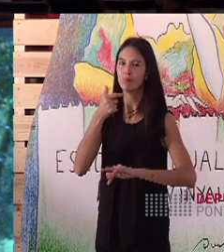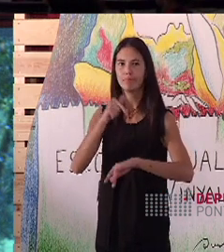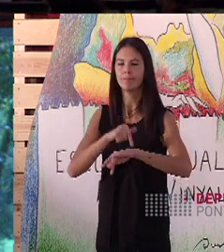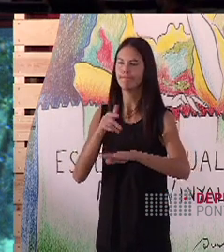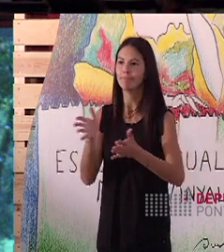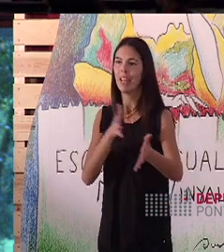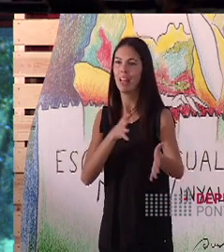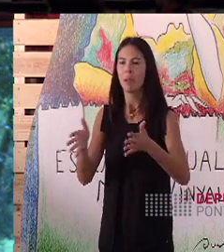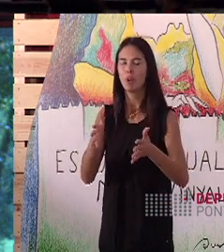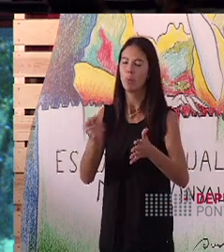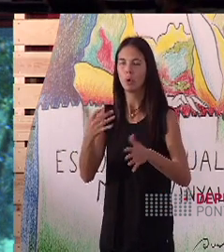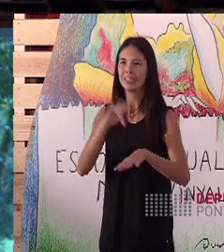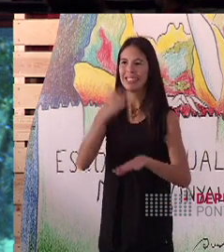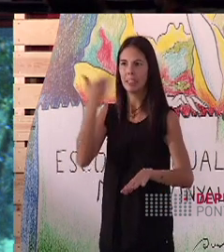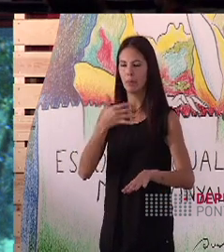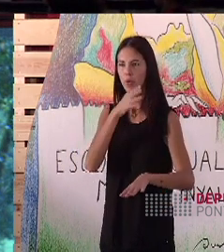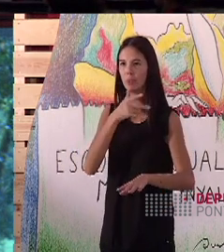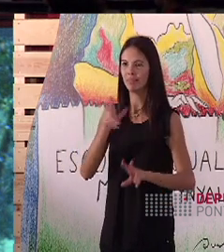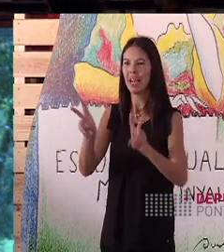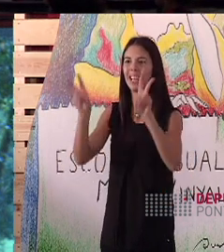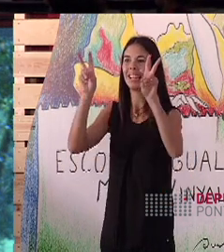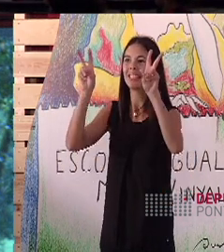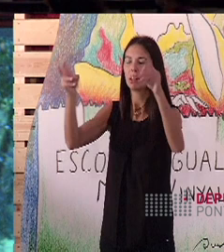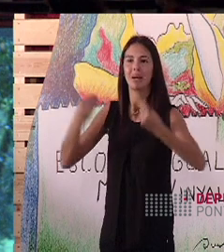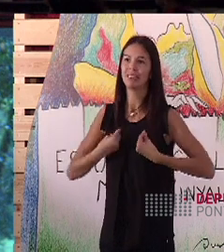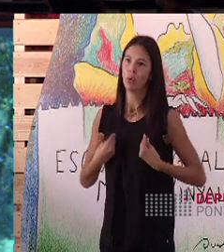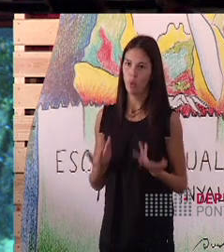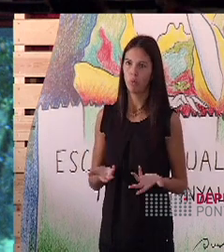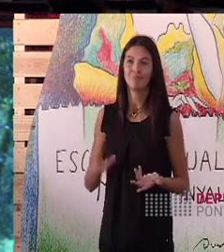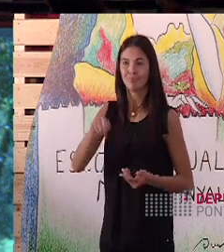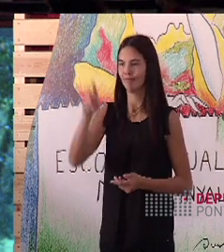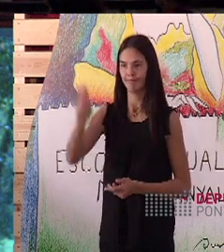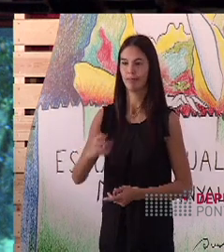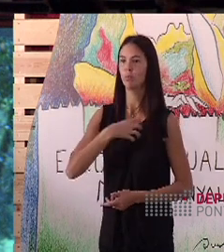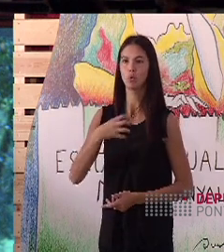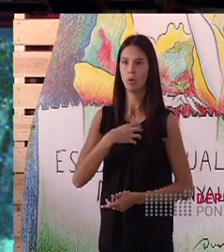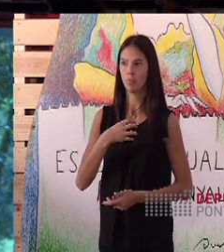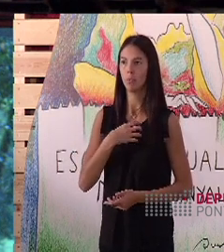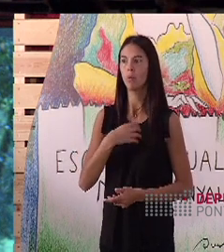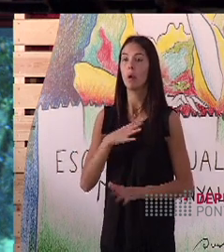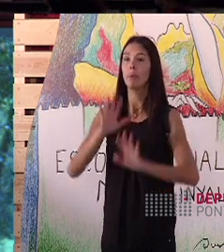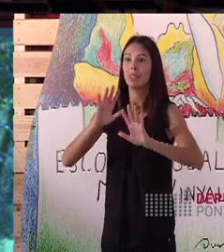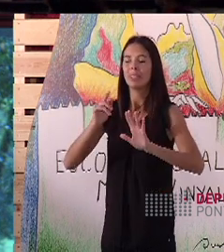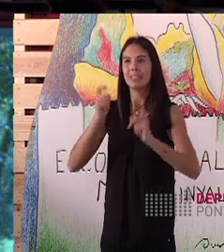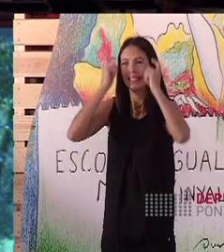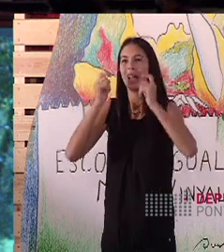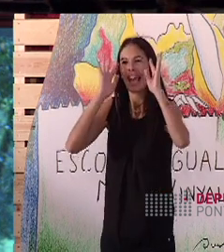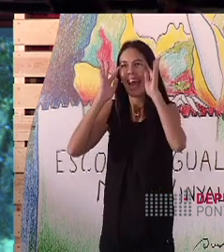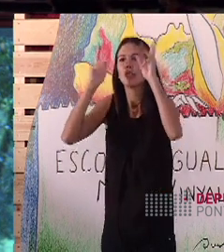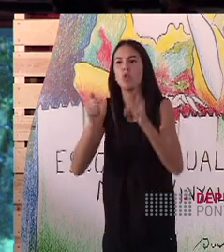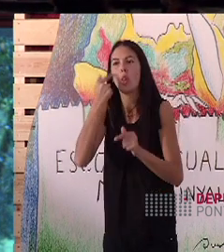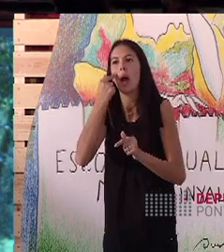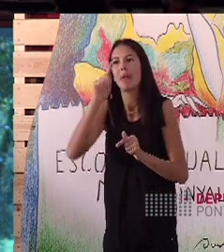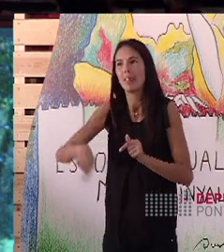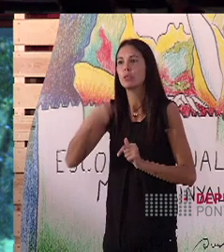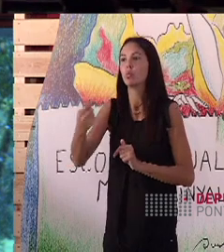momentos delicados de saúde e hoxe non pode estar aquí, inda que vai a facer un esforzo para intentar chegar en